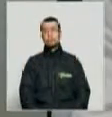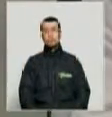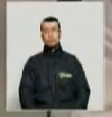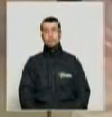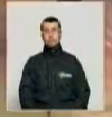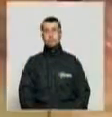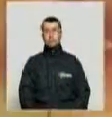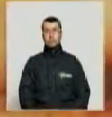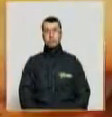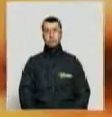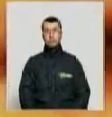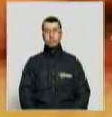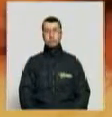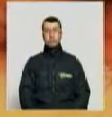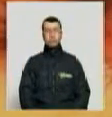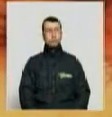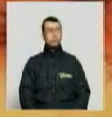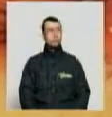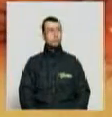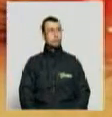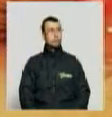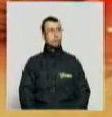comerciales.